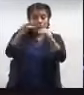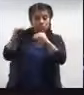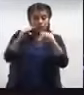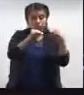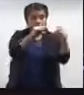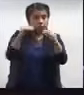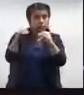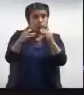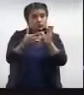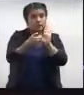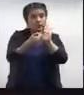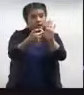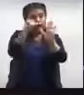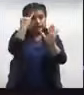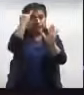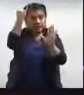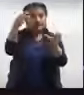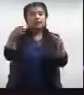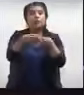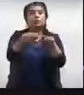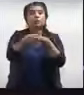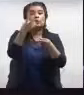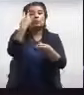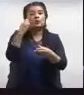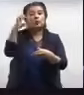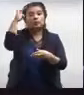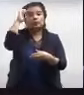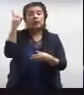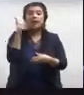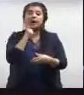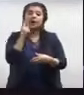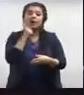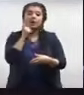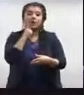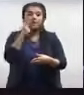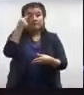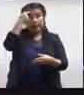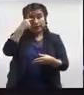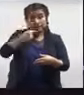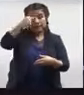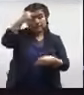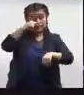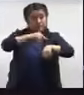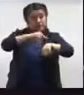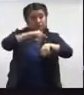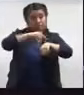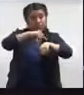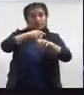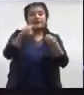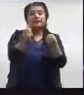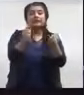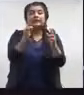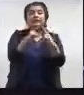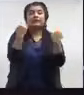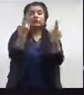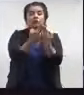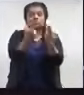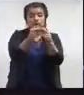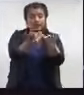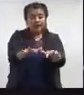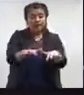de la propuesta de la instancia de jefe de bloque para los días y horas de la realización de las sesiones